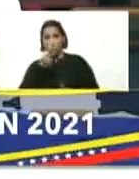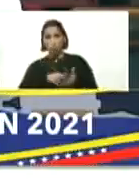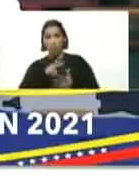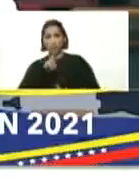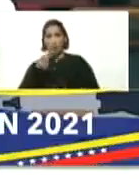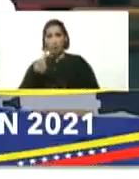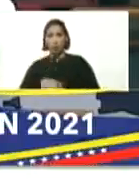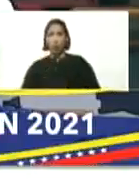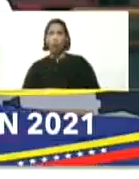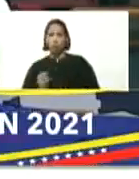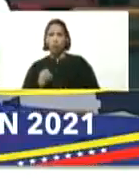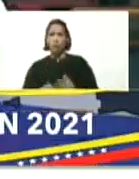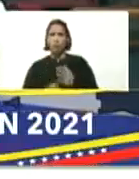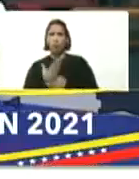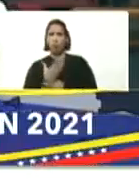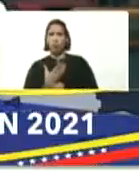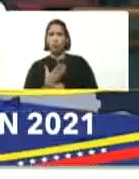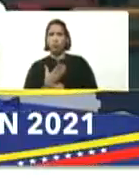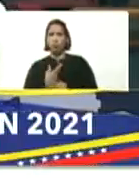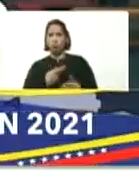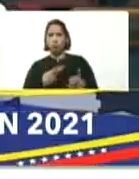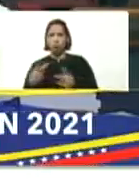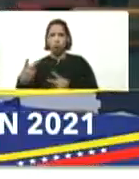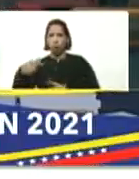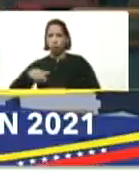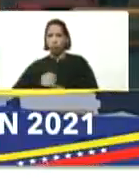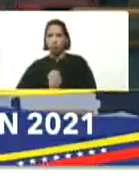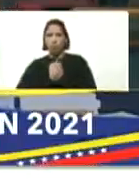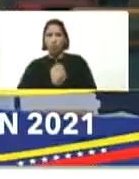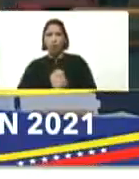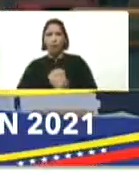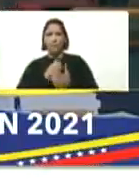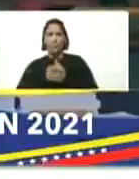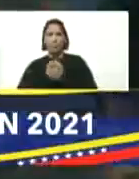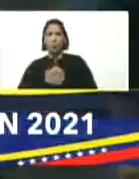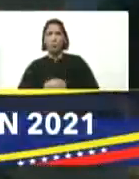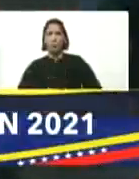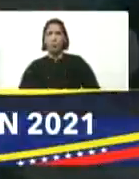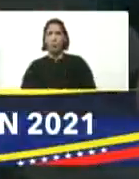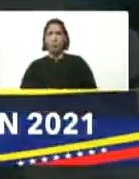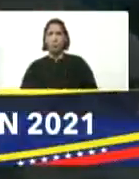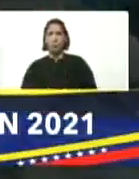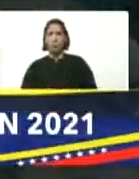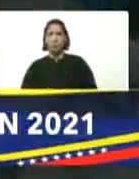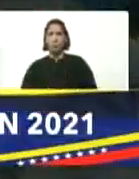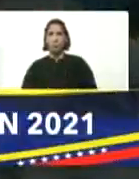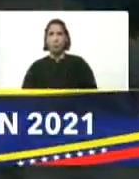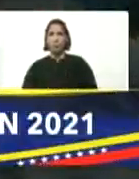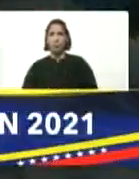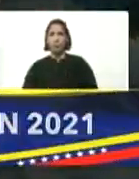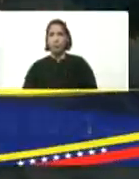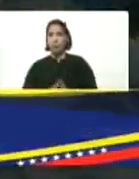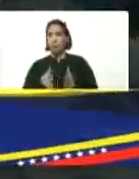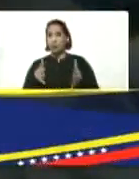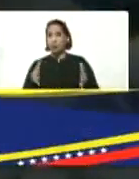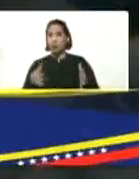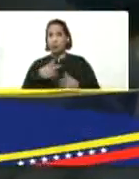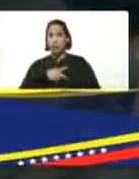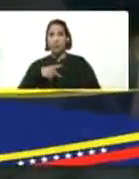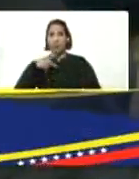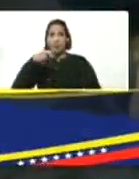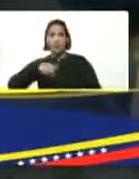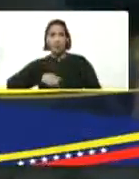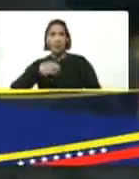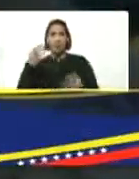Hay un florecer. Ignacio, bienvenido, querido amigo. Presidente, un inmenso placer, como siempre, estar aquí en Venezuela